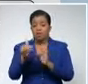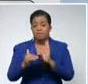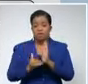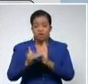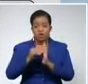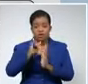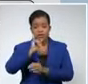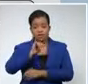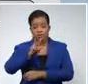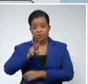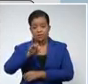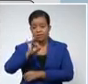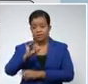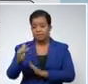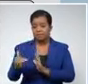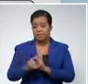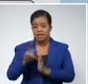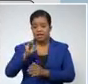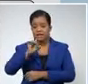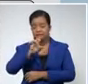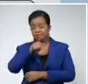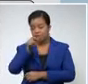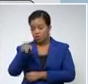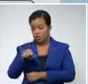10.627.015 casos activos,